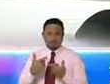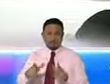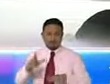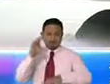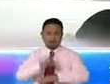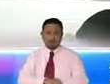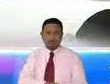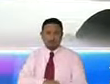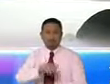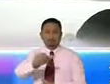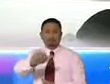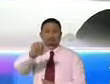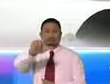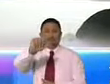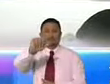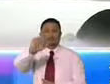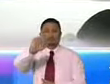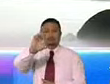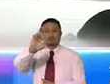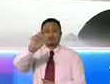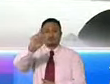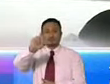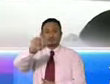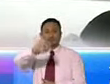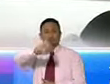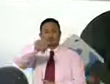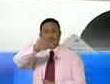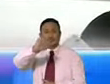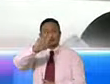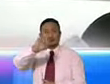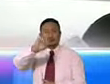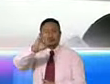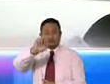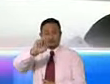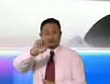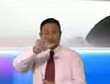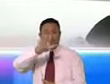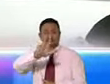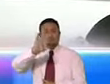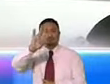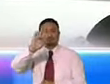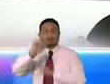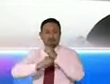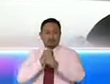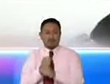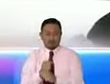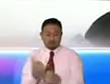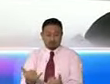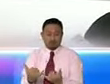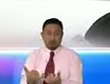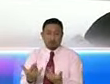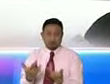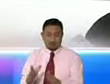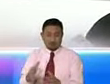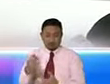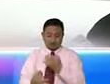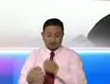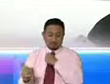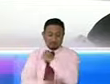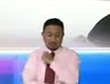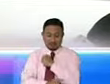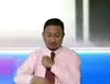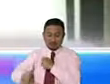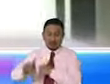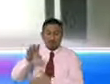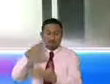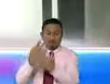ciudadano Alarcón Montaño Javier Antonio, de 37 años de edad, quien se encuentra actualmente ya sentenciado a 12 años de reclusión